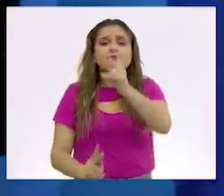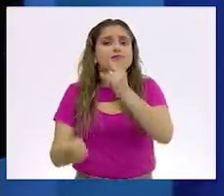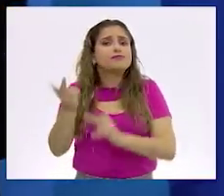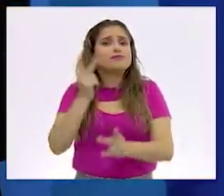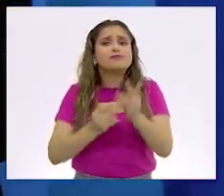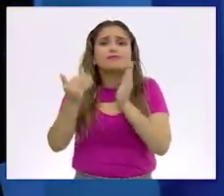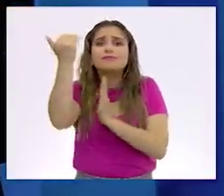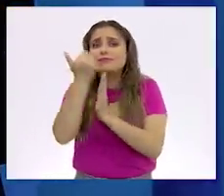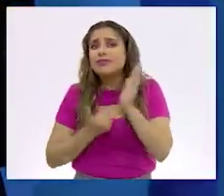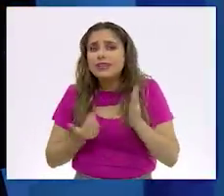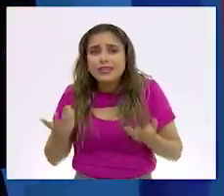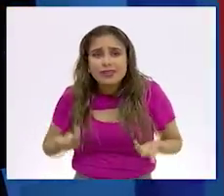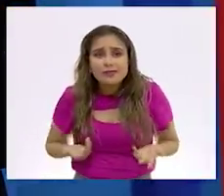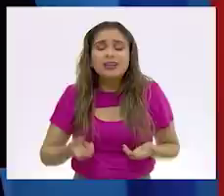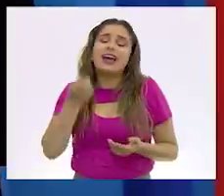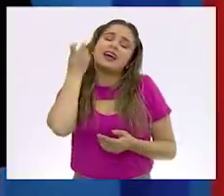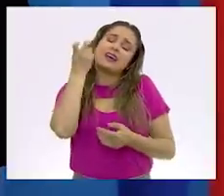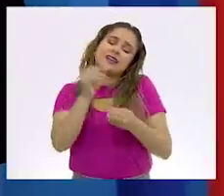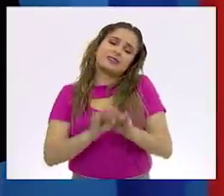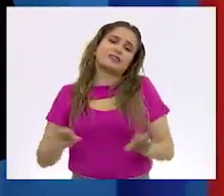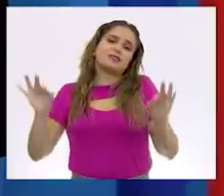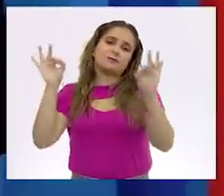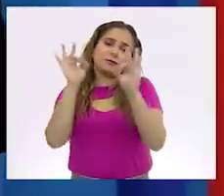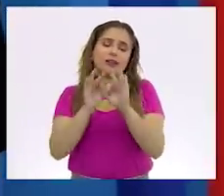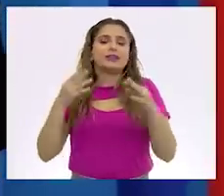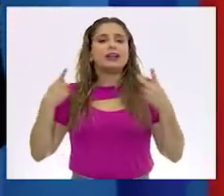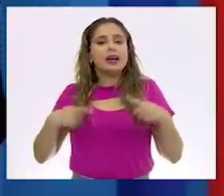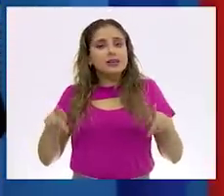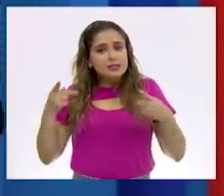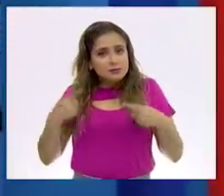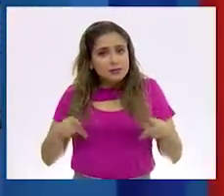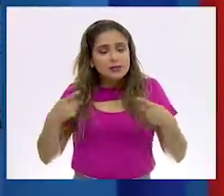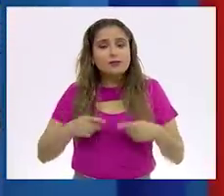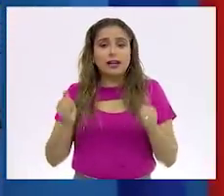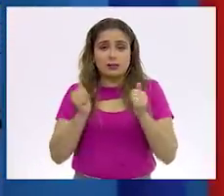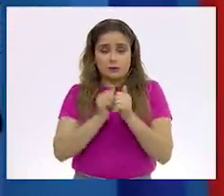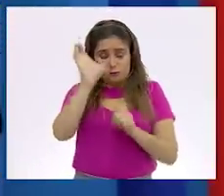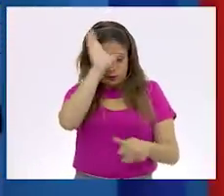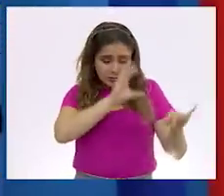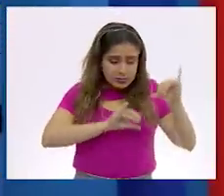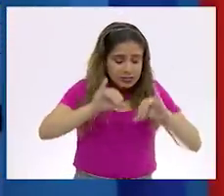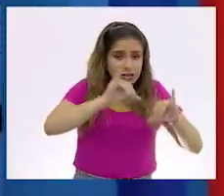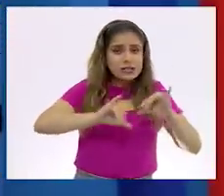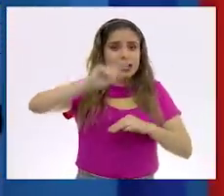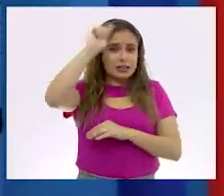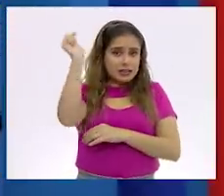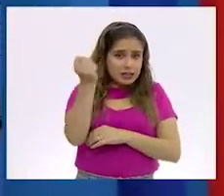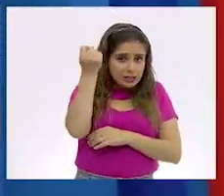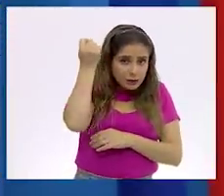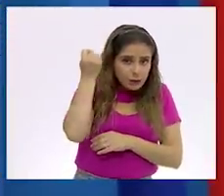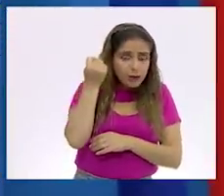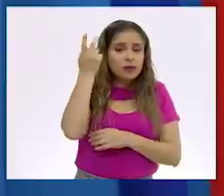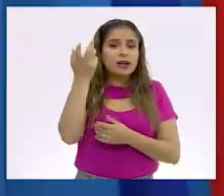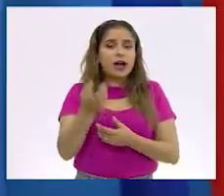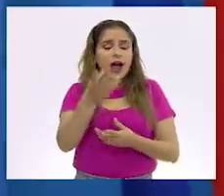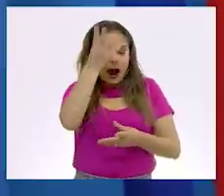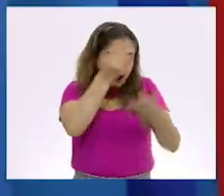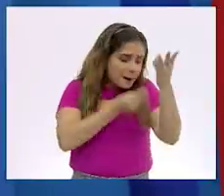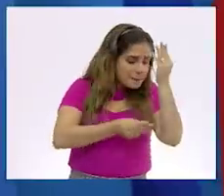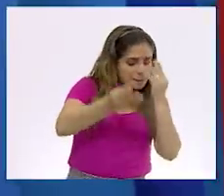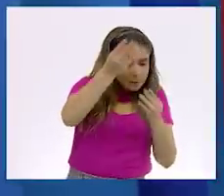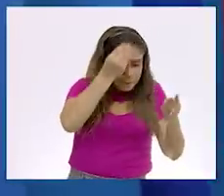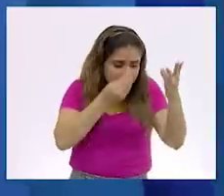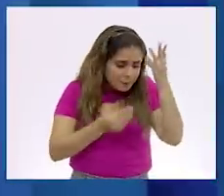es necesario saber cómo el ser humano, a través de la ciencia y la tecnología, y con el conocimiento de los procesos